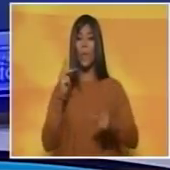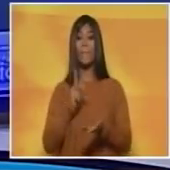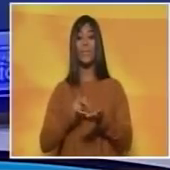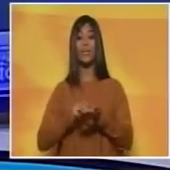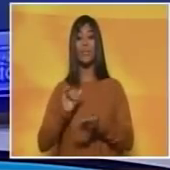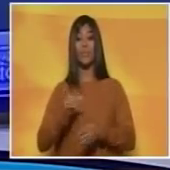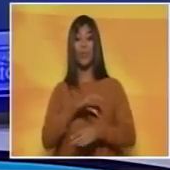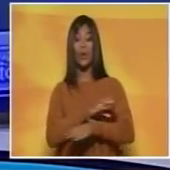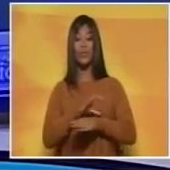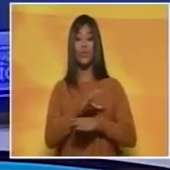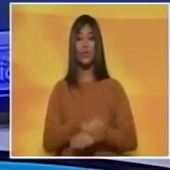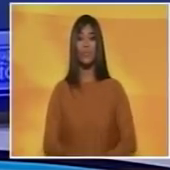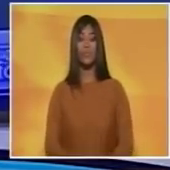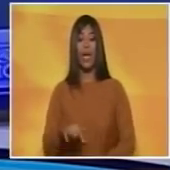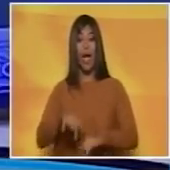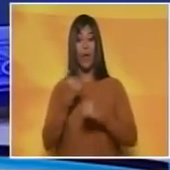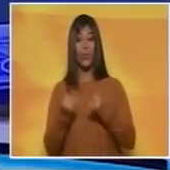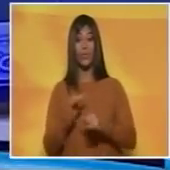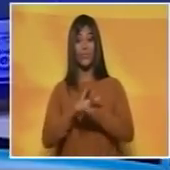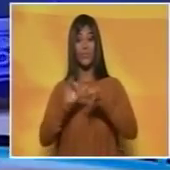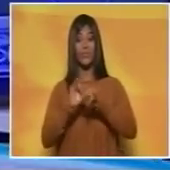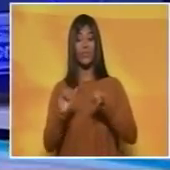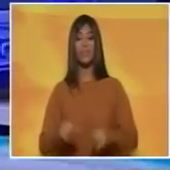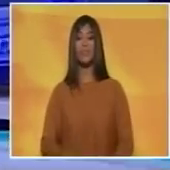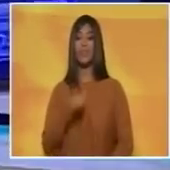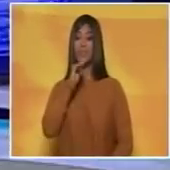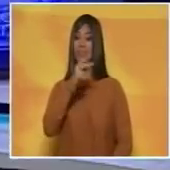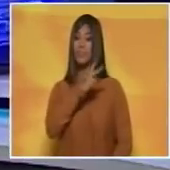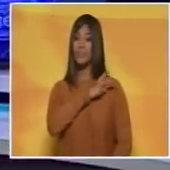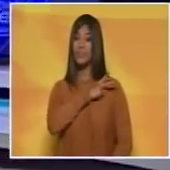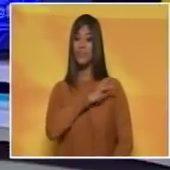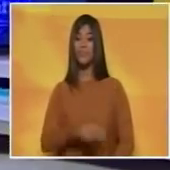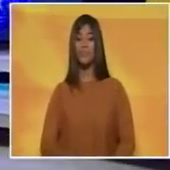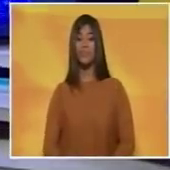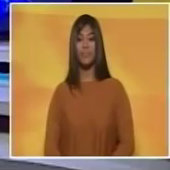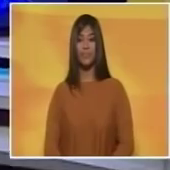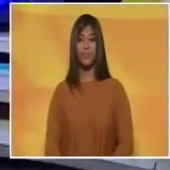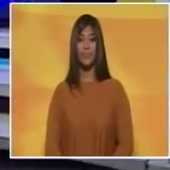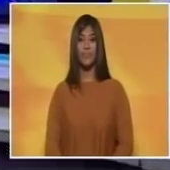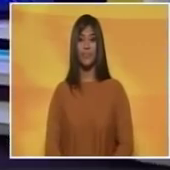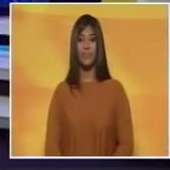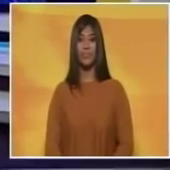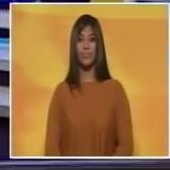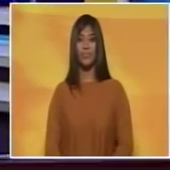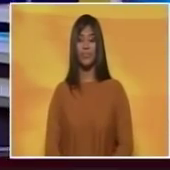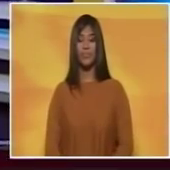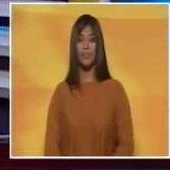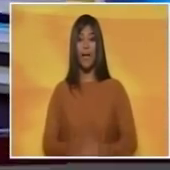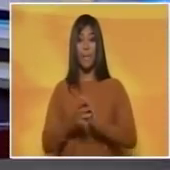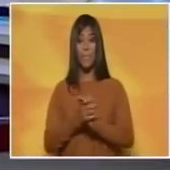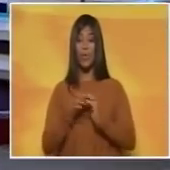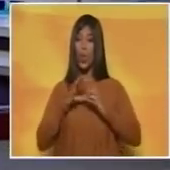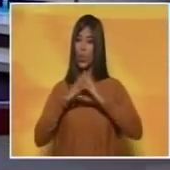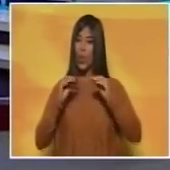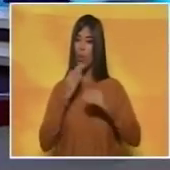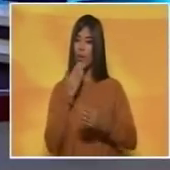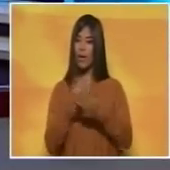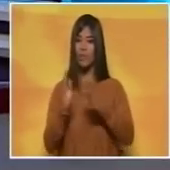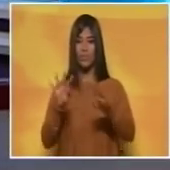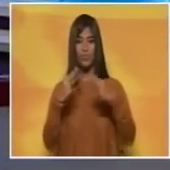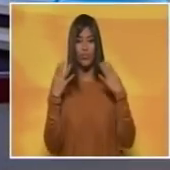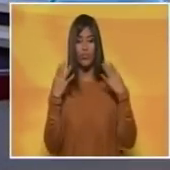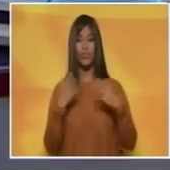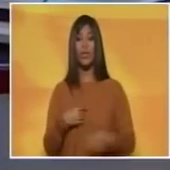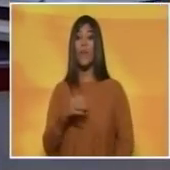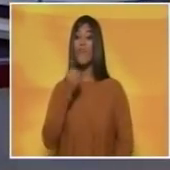este concurso. Amigos, de esta manera ponemos punto final a la presente emisión de su noticiero Venevisión. Amigos, a todos ustedes, gracias por acompañarnos,